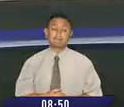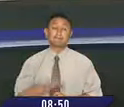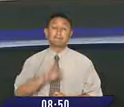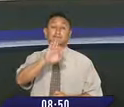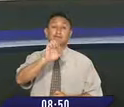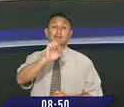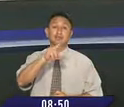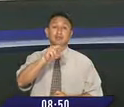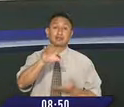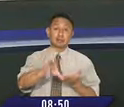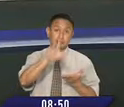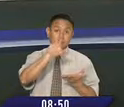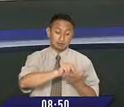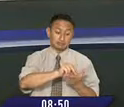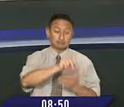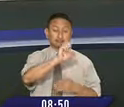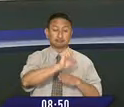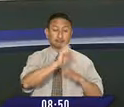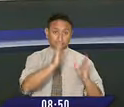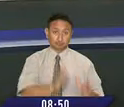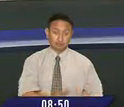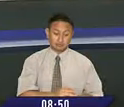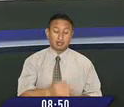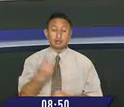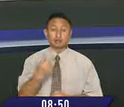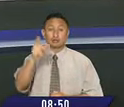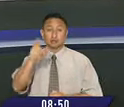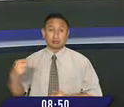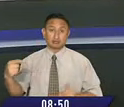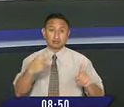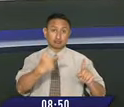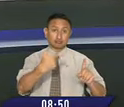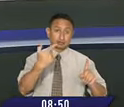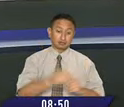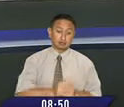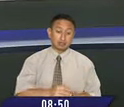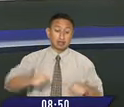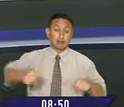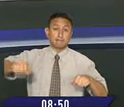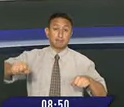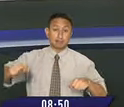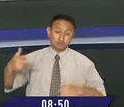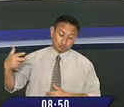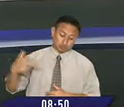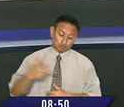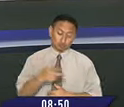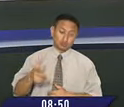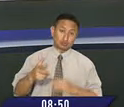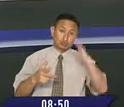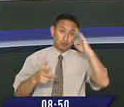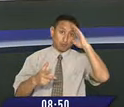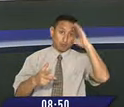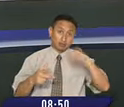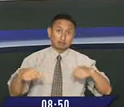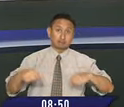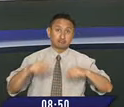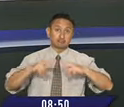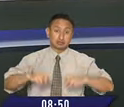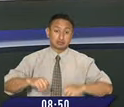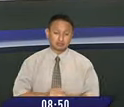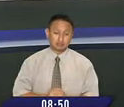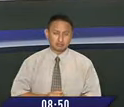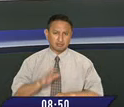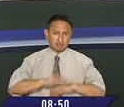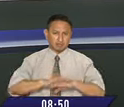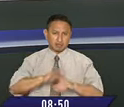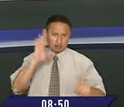un ciudadano ecuatoriano fue abatido por 2 sujetos que se trasladaban en una motocicleta. La policía investiga si fue un ajuste de